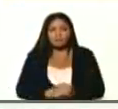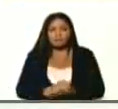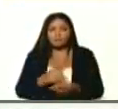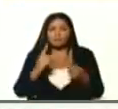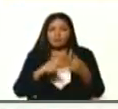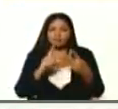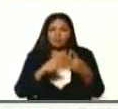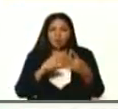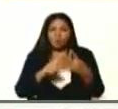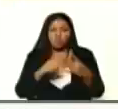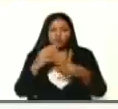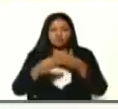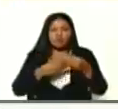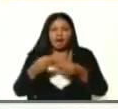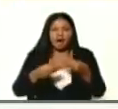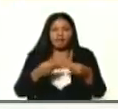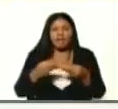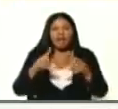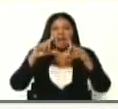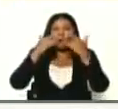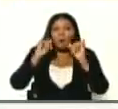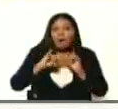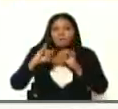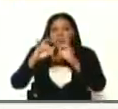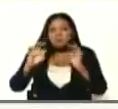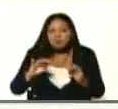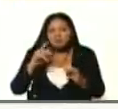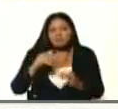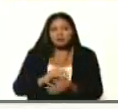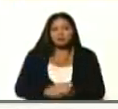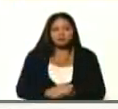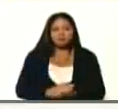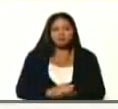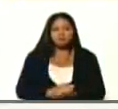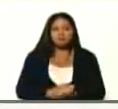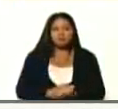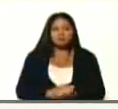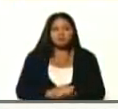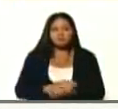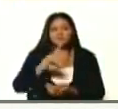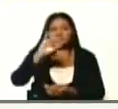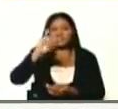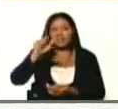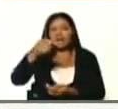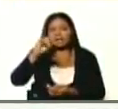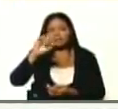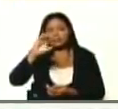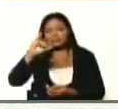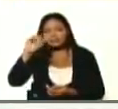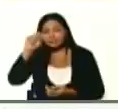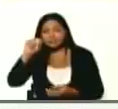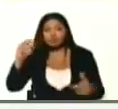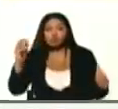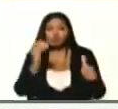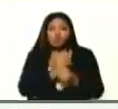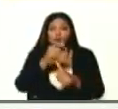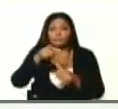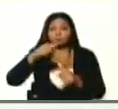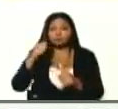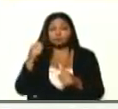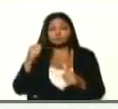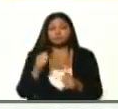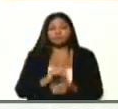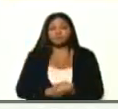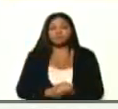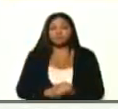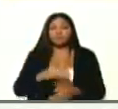dos también ocurrió en La Guaira. Funcionarios adscritos al DIGESIN aprendieron en las inmediaciones de Playa Pintada